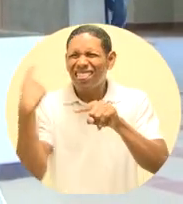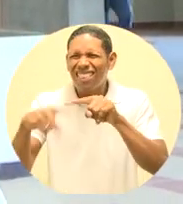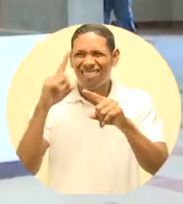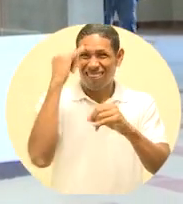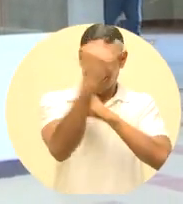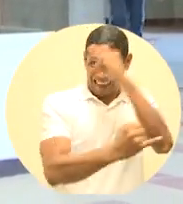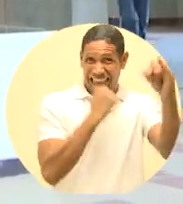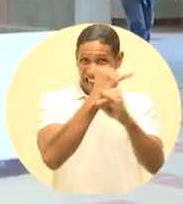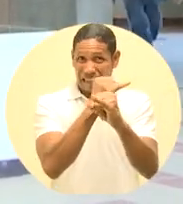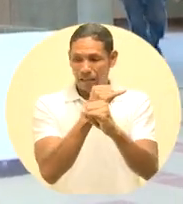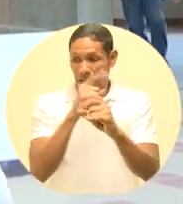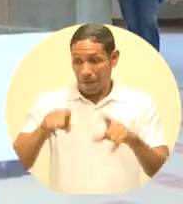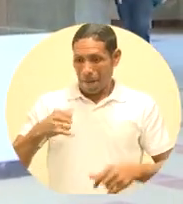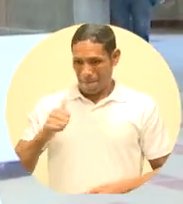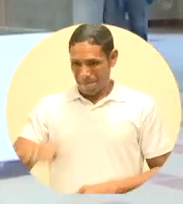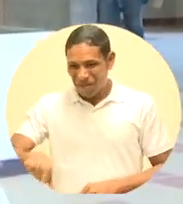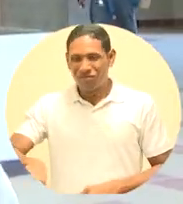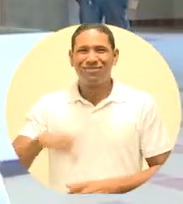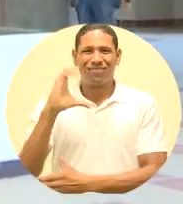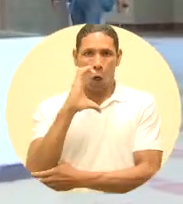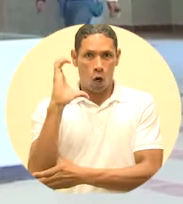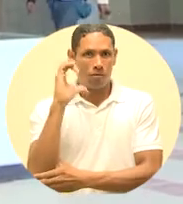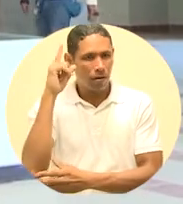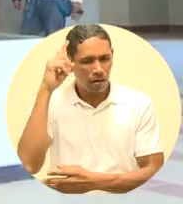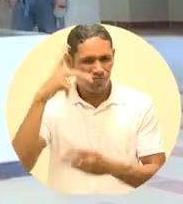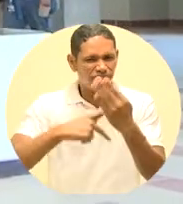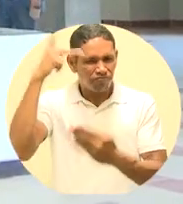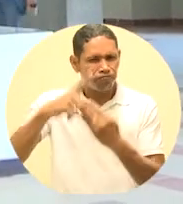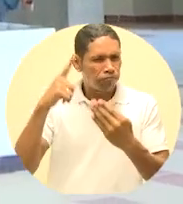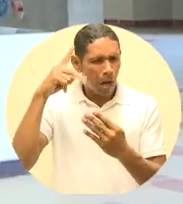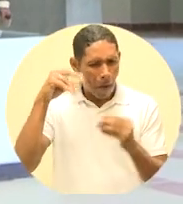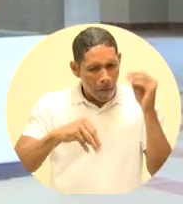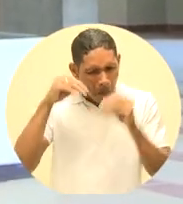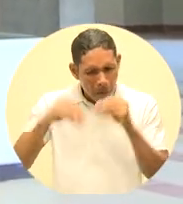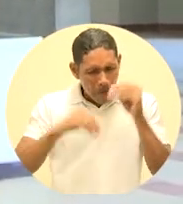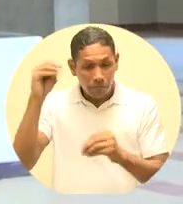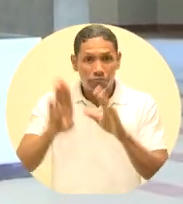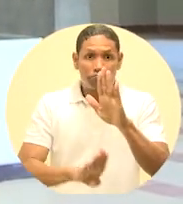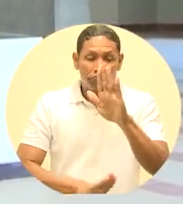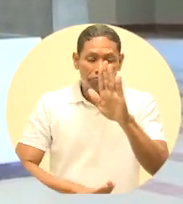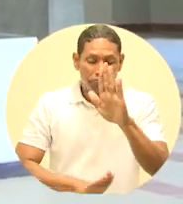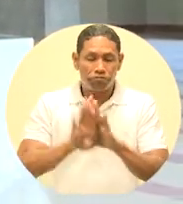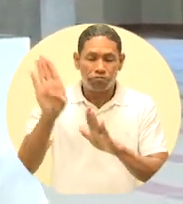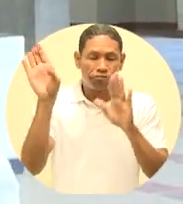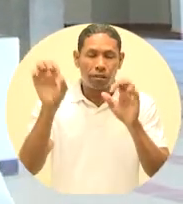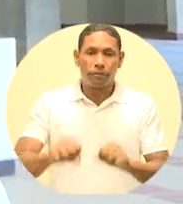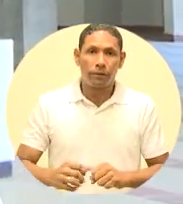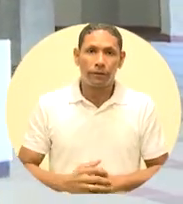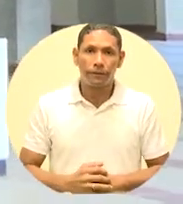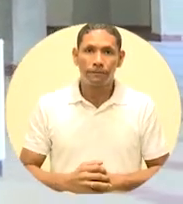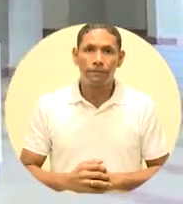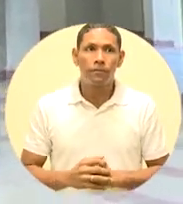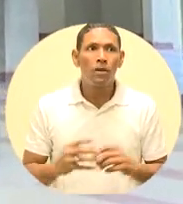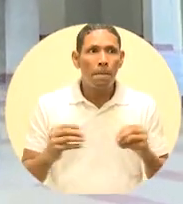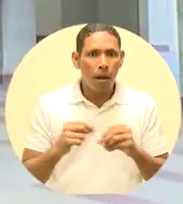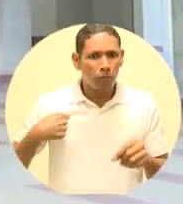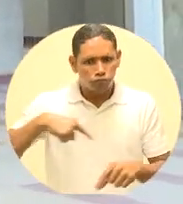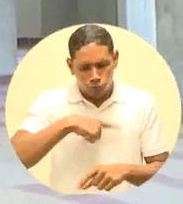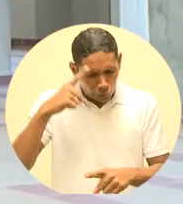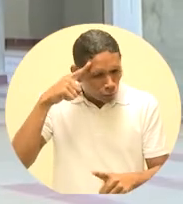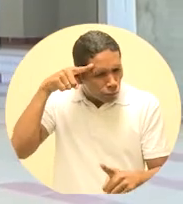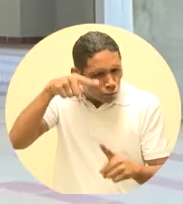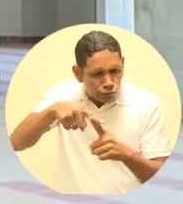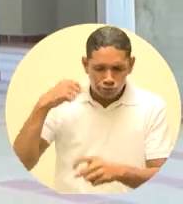networks internacionales y nacionales para que el proyecto tenga avances más concretos.